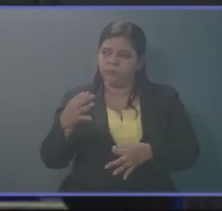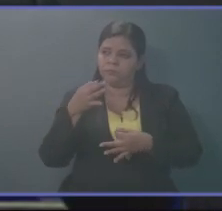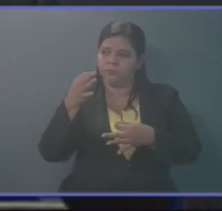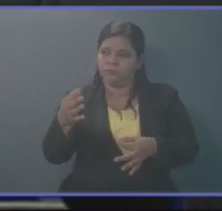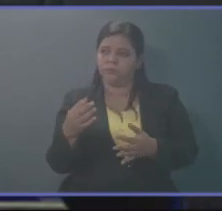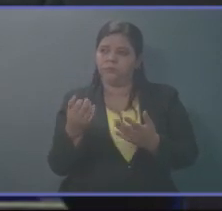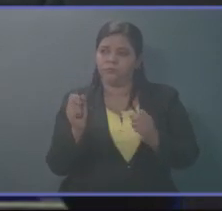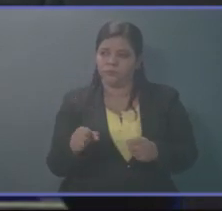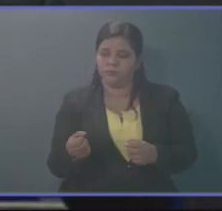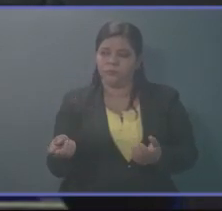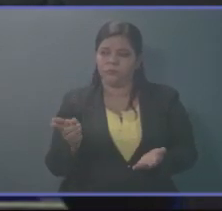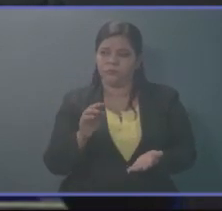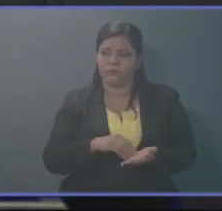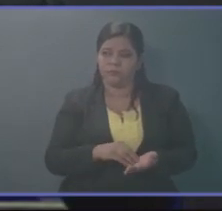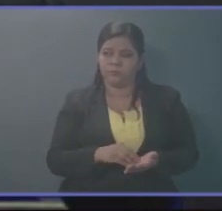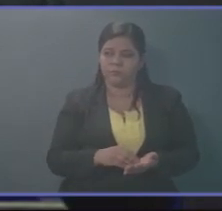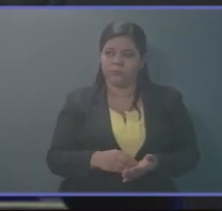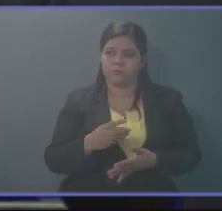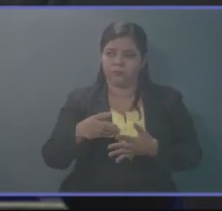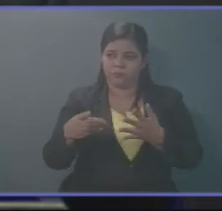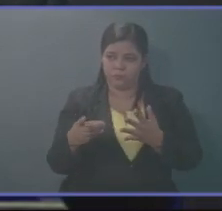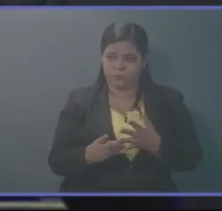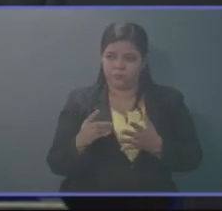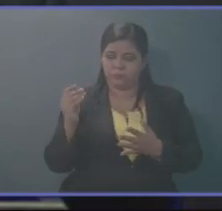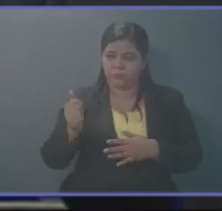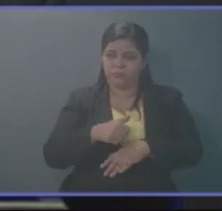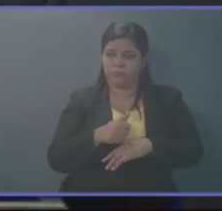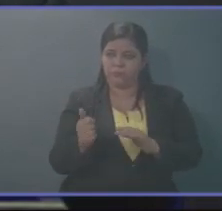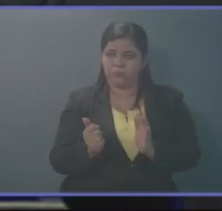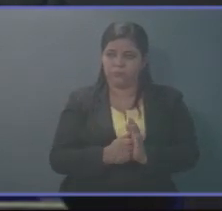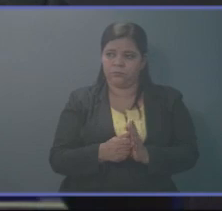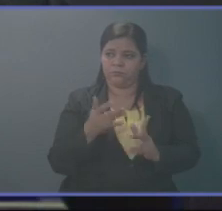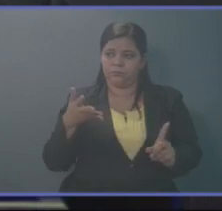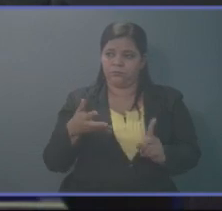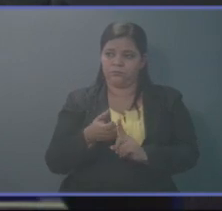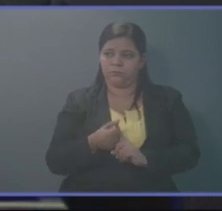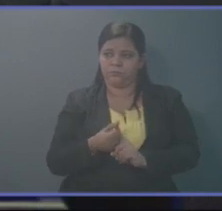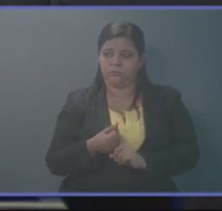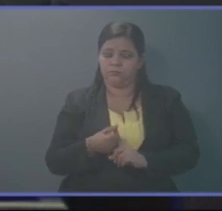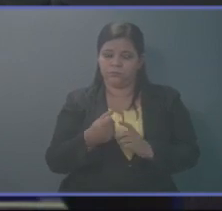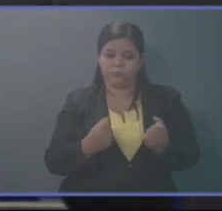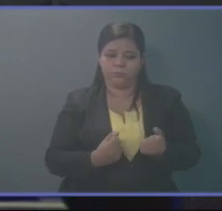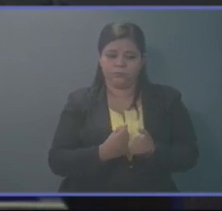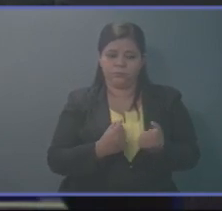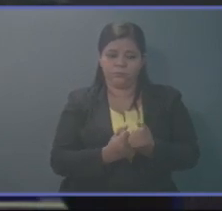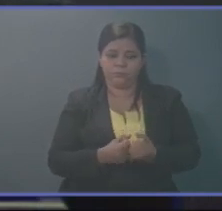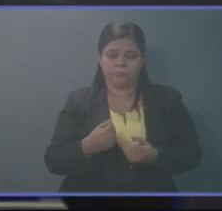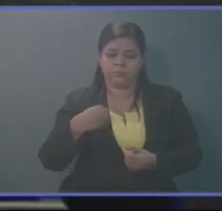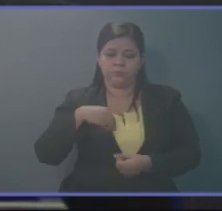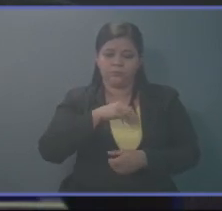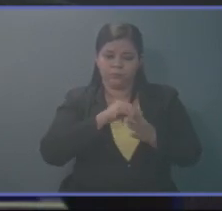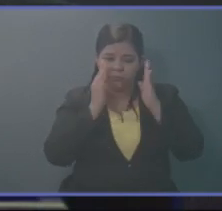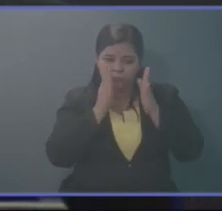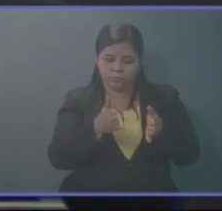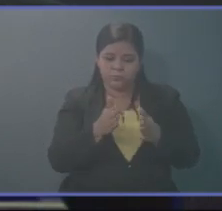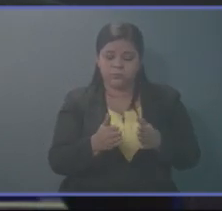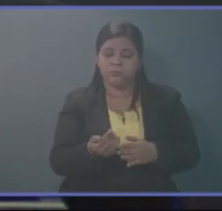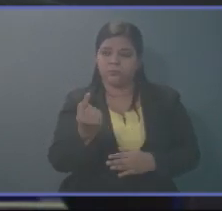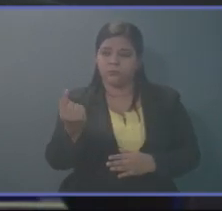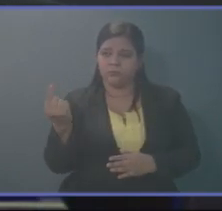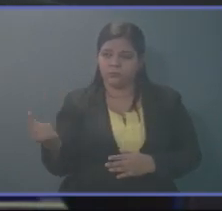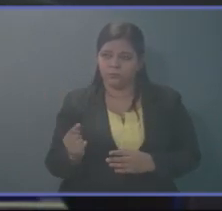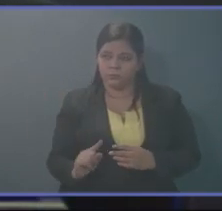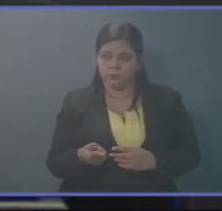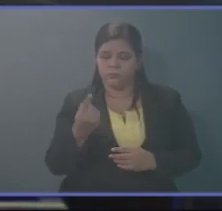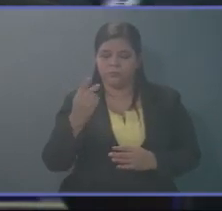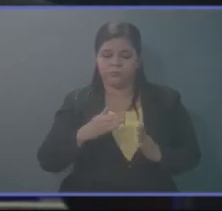para generar un decreto legislativo que tiene por objeto darle asistencia médica a los que están en primer